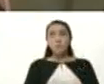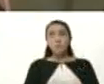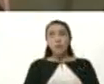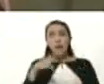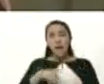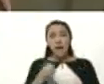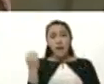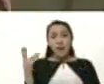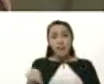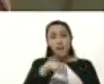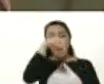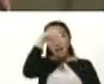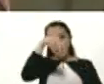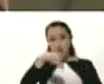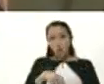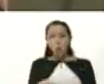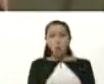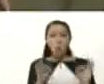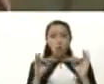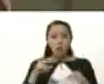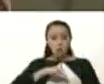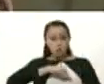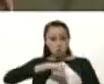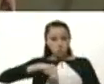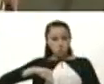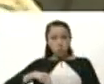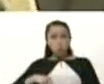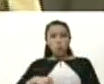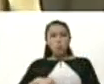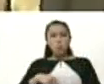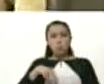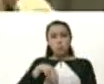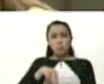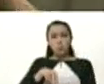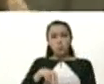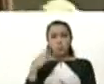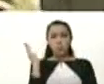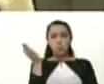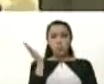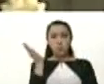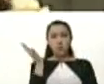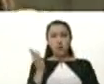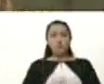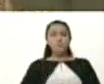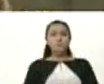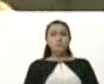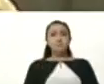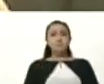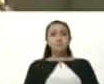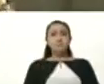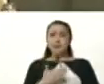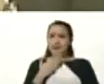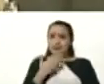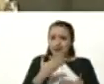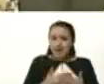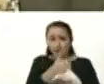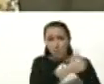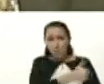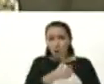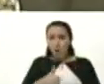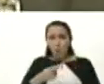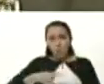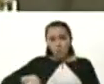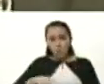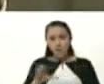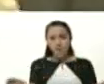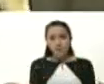Esta Asamblea Nacional, y especialmente nosotros desde aquí de la bancada de la Alianza Democrática. Agradecemos a cada uno de los miembros